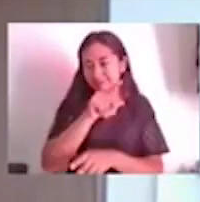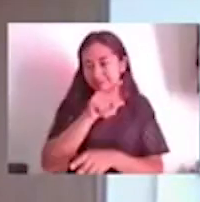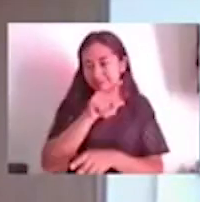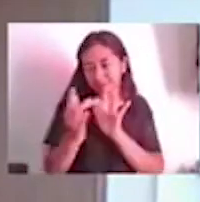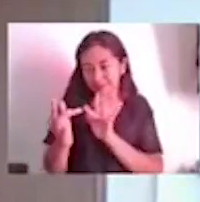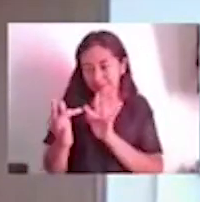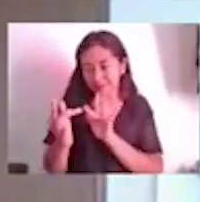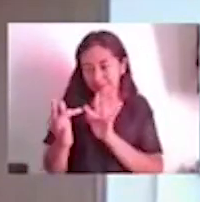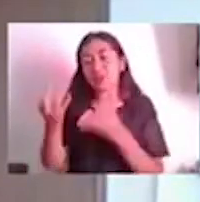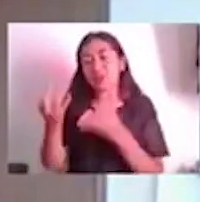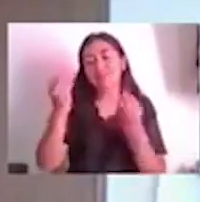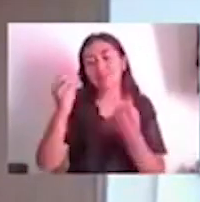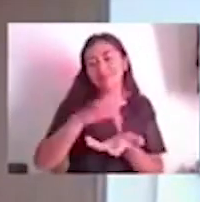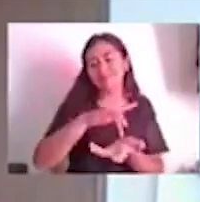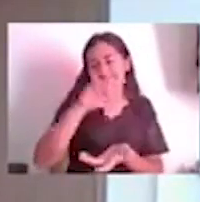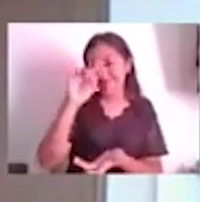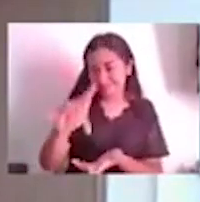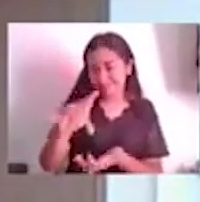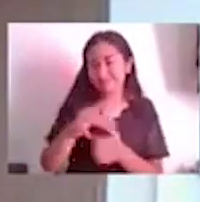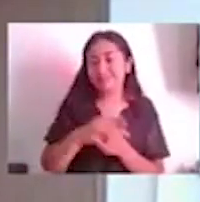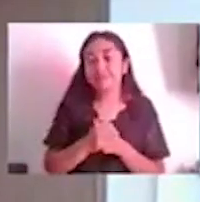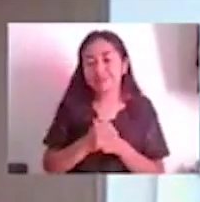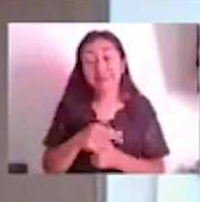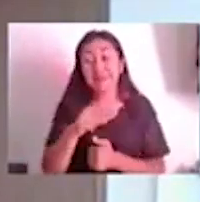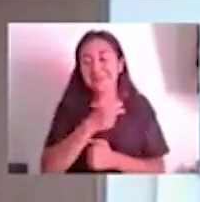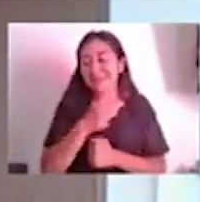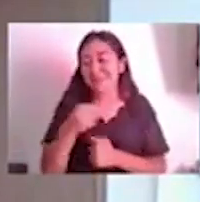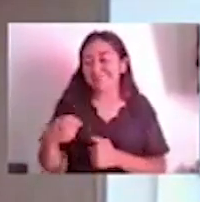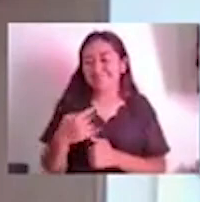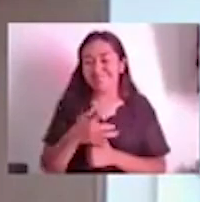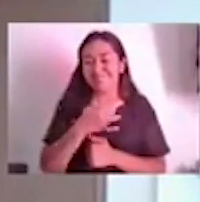y estaremos muy contentos